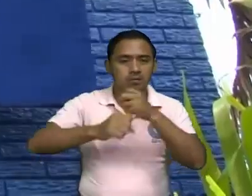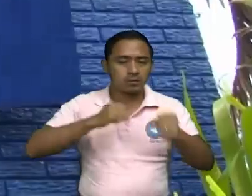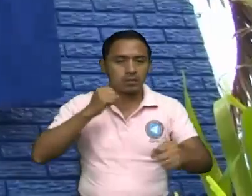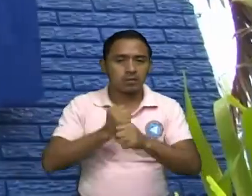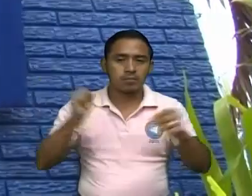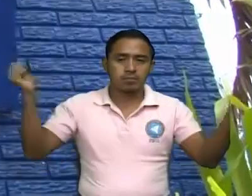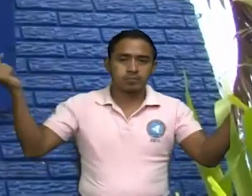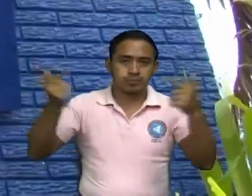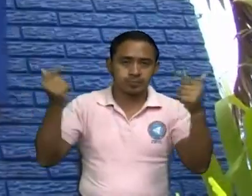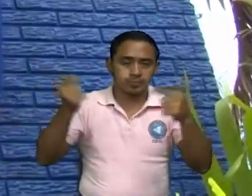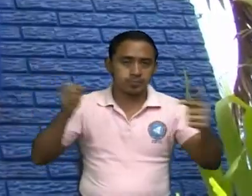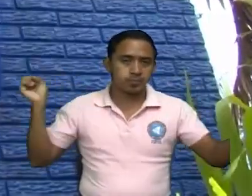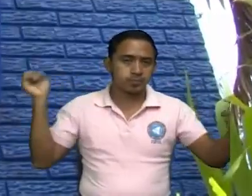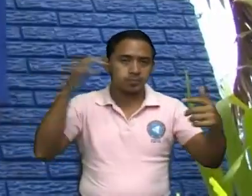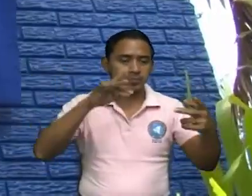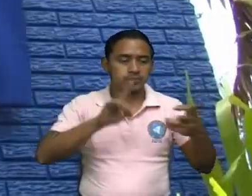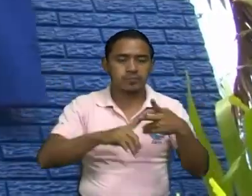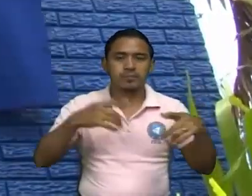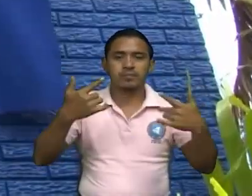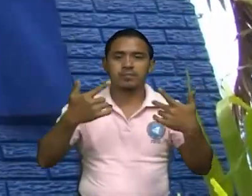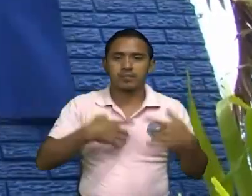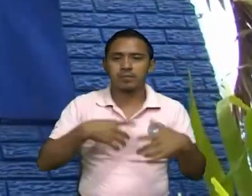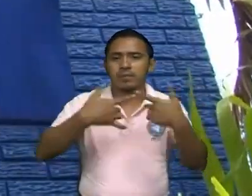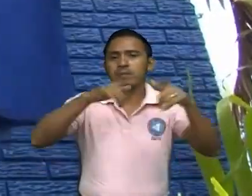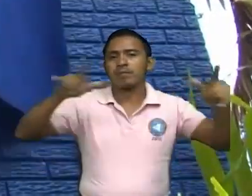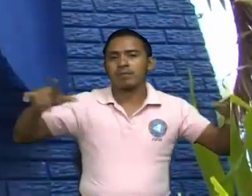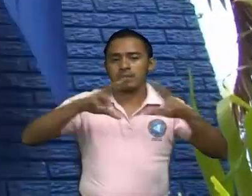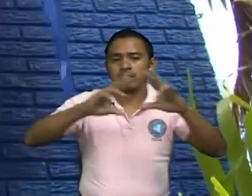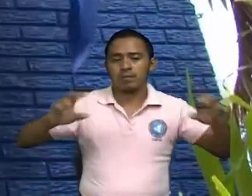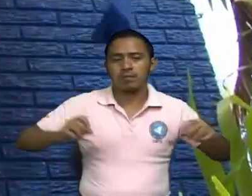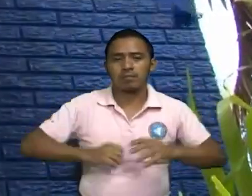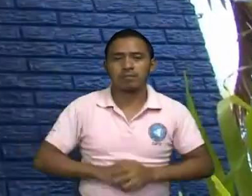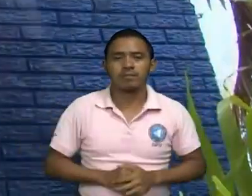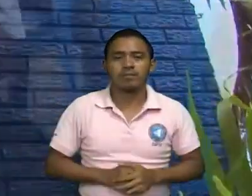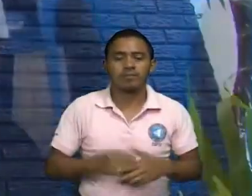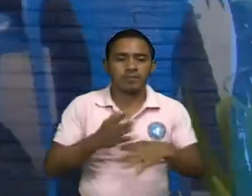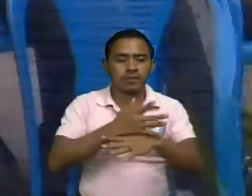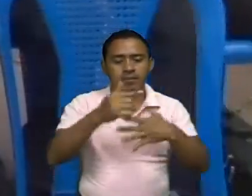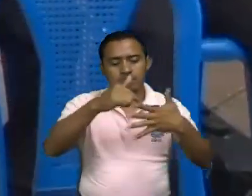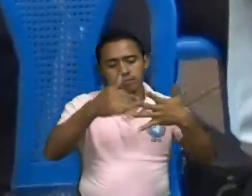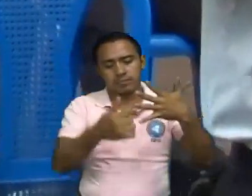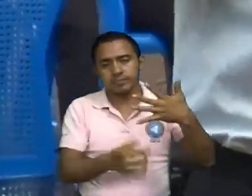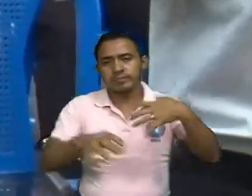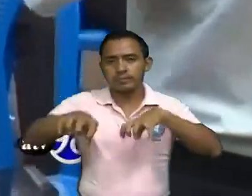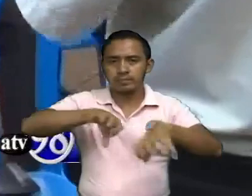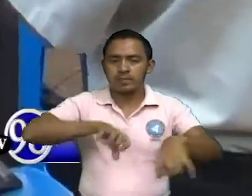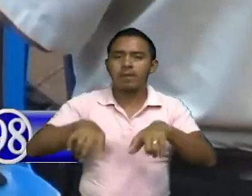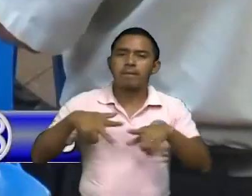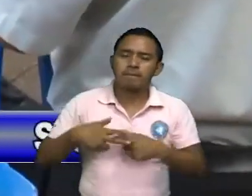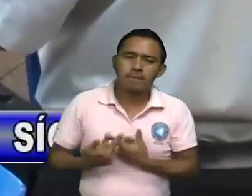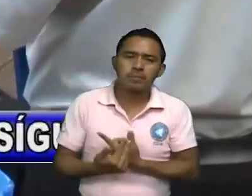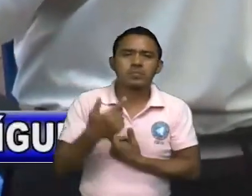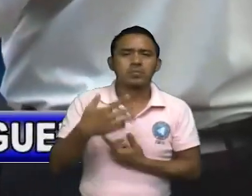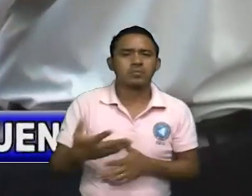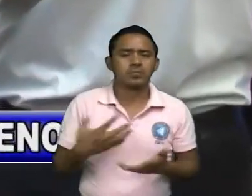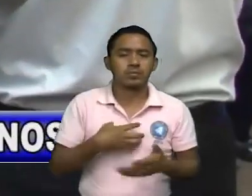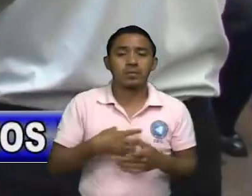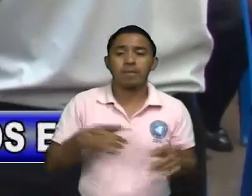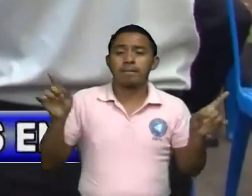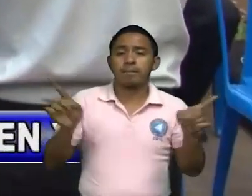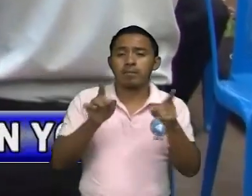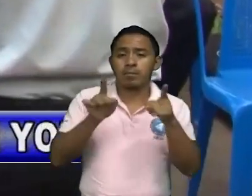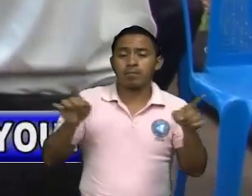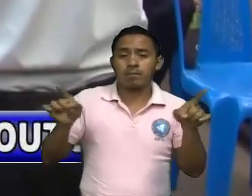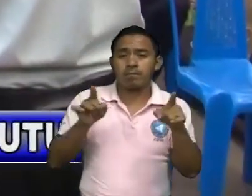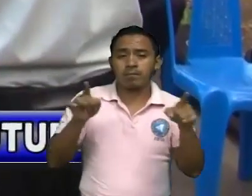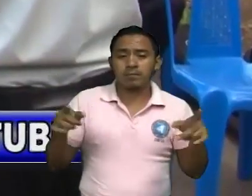Batalla de San Jacinto y la Independencia de Centroamérica. Las efemérides patrias fueron iniciadas con la banda musical de la comuna de